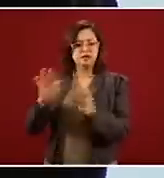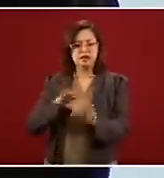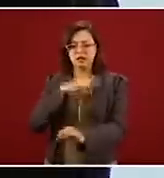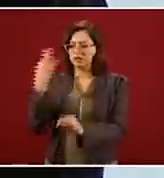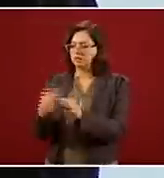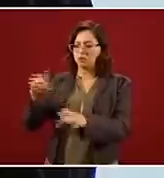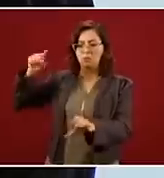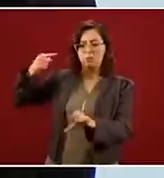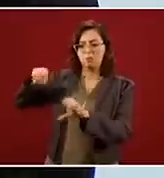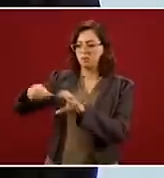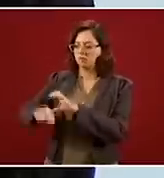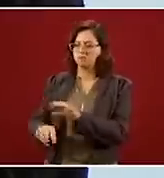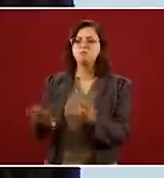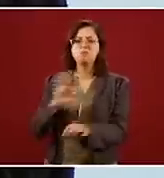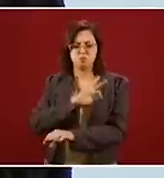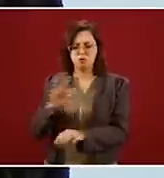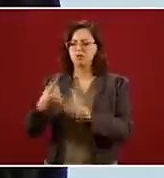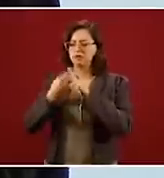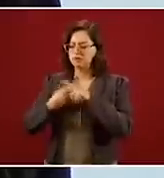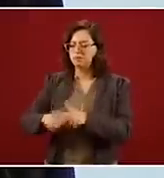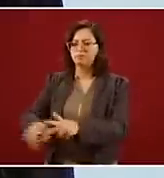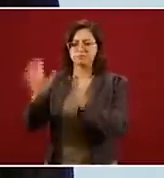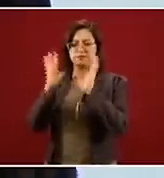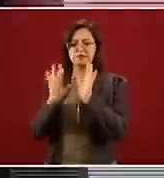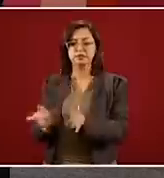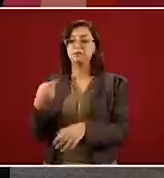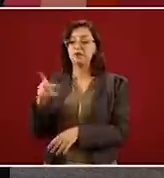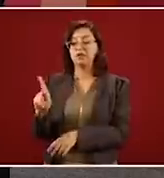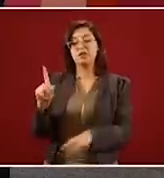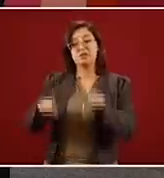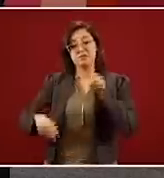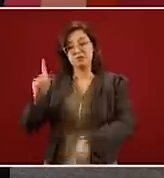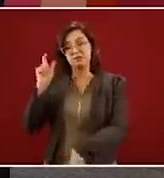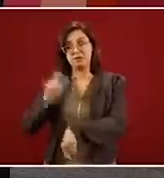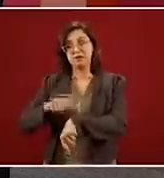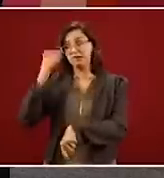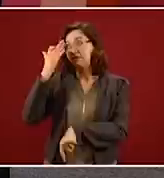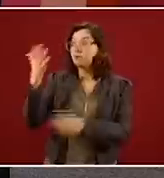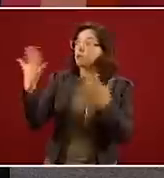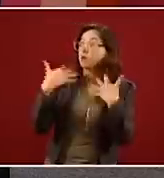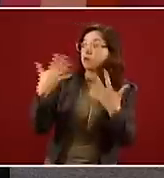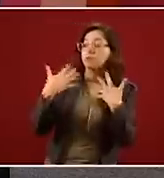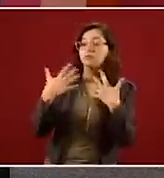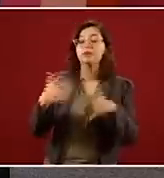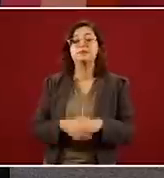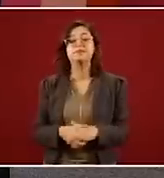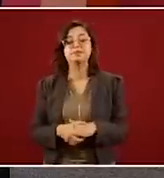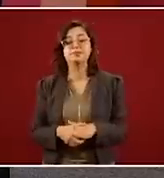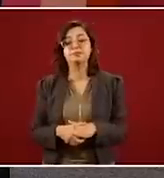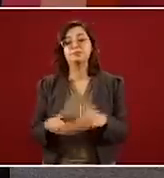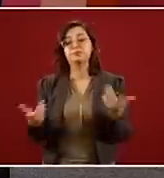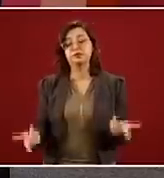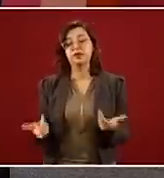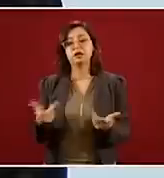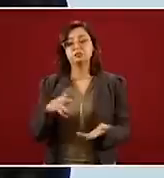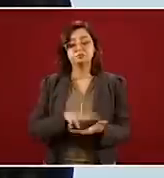Es un tema de tiempos para la instalación de las estructuras. Entonces, con relación a la producción, pues estos son los